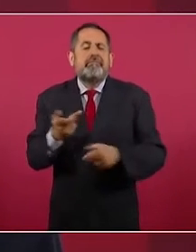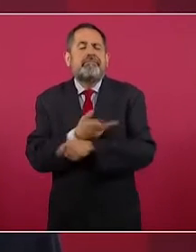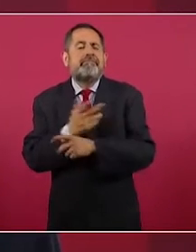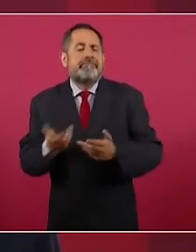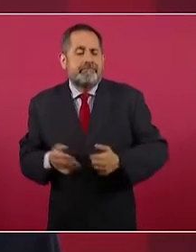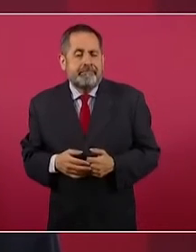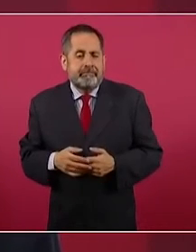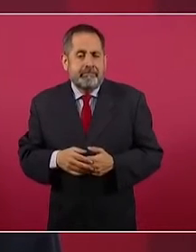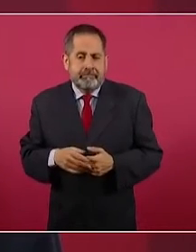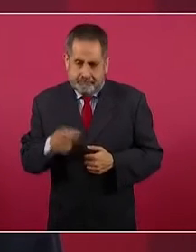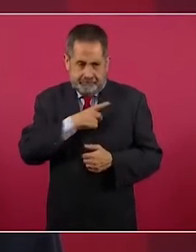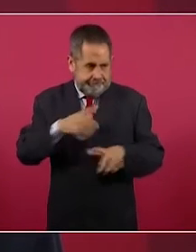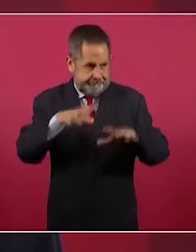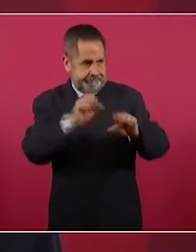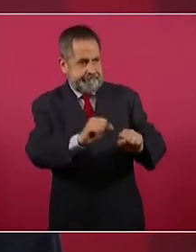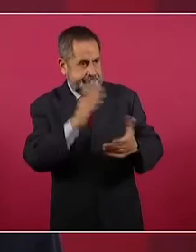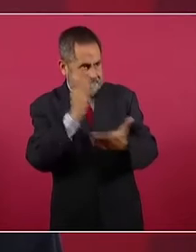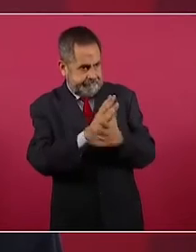detener